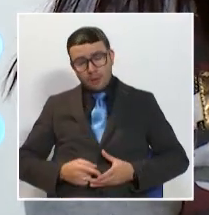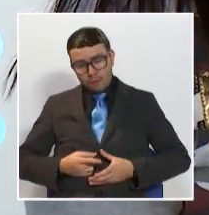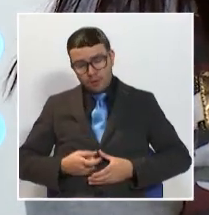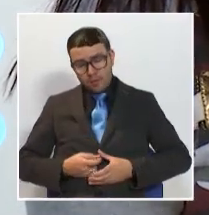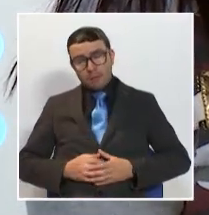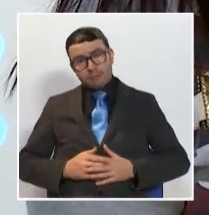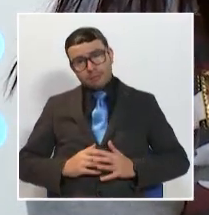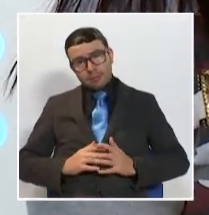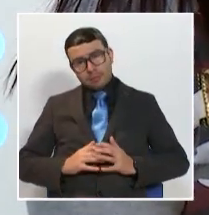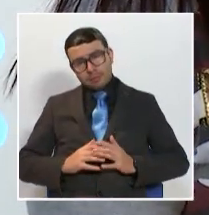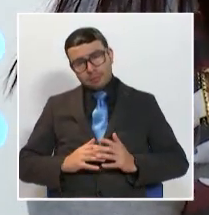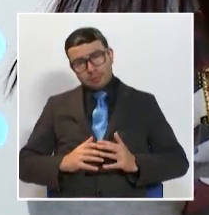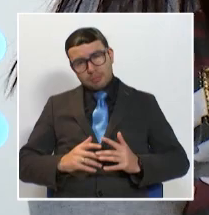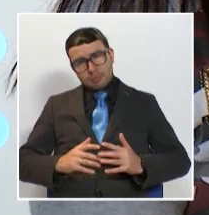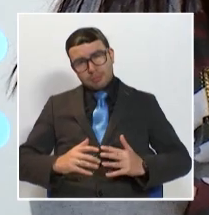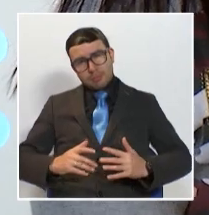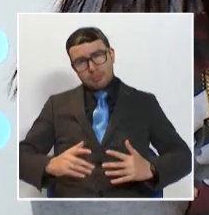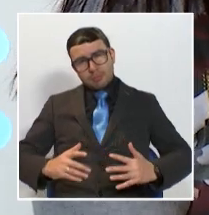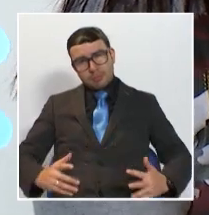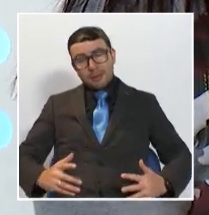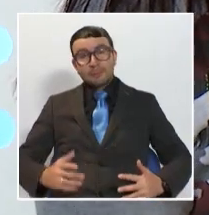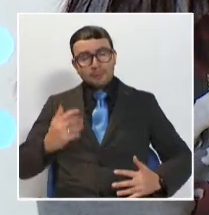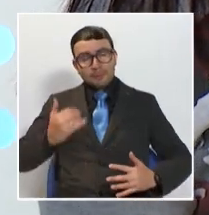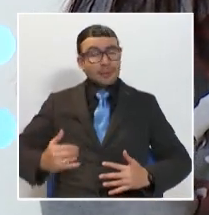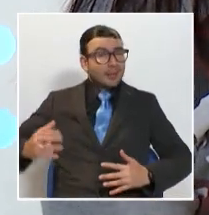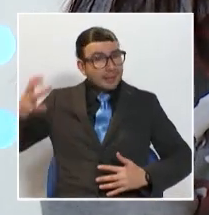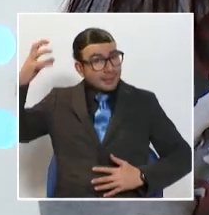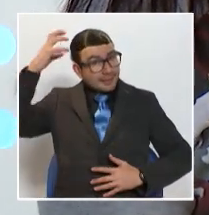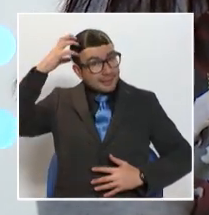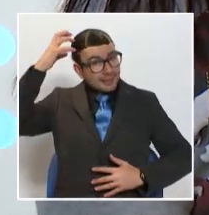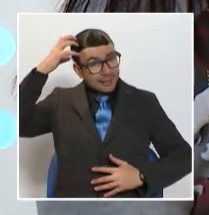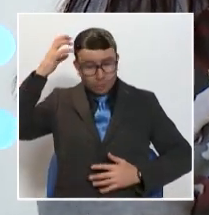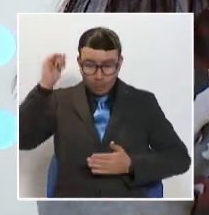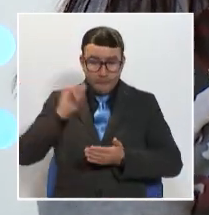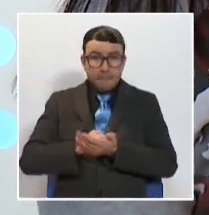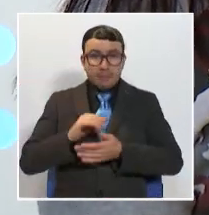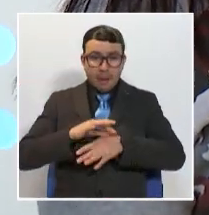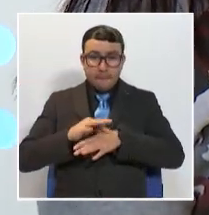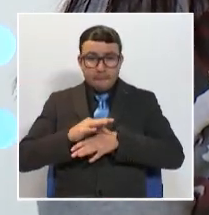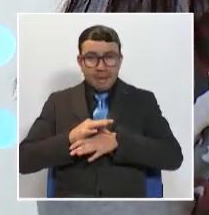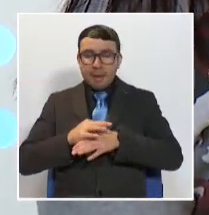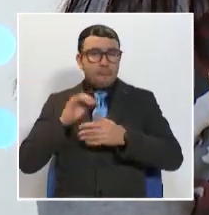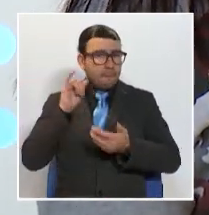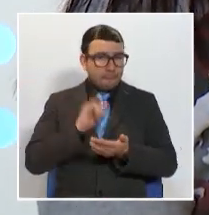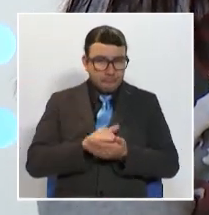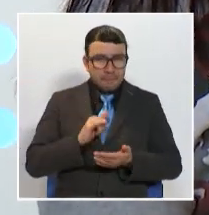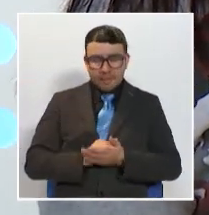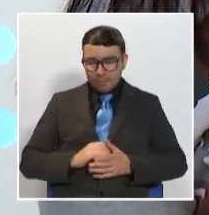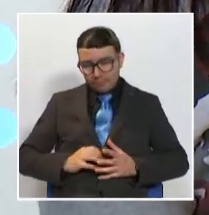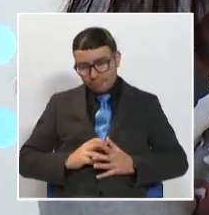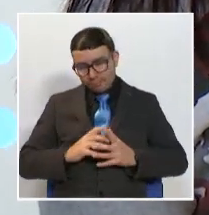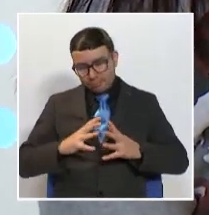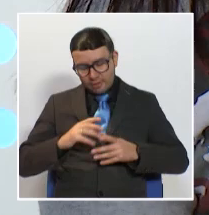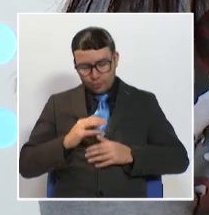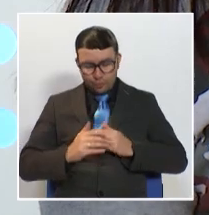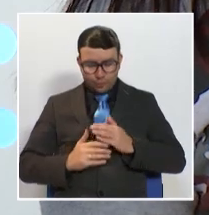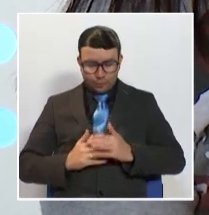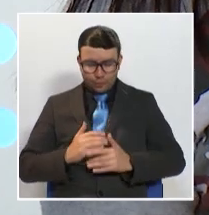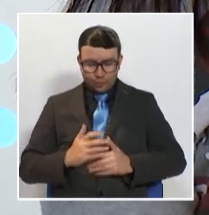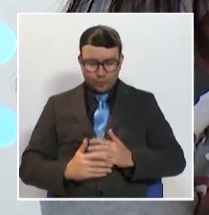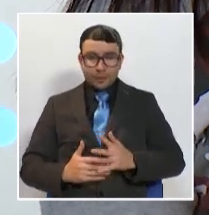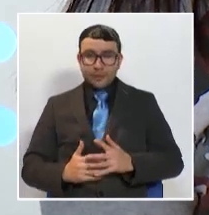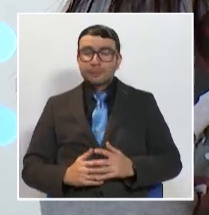nervioso central, el cerebro, derivan de una misma lámina germinal, el neuroectodermo. Y esa